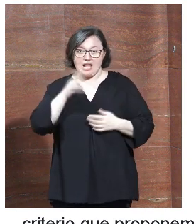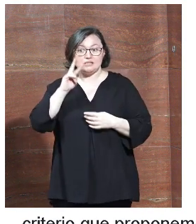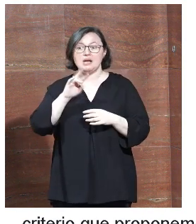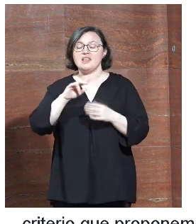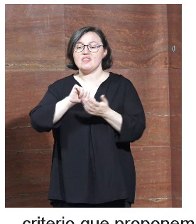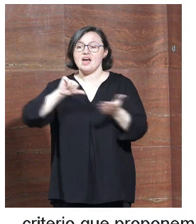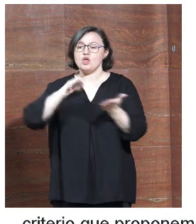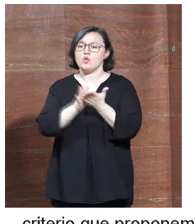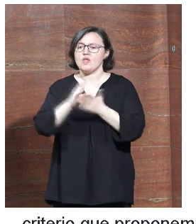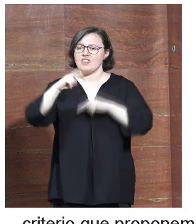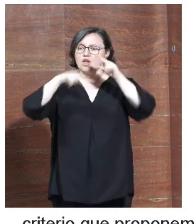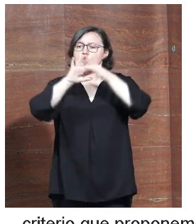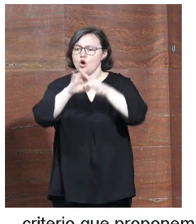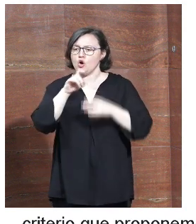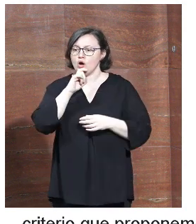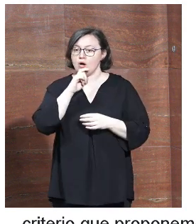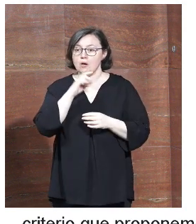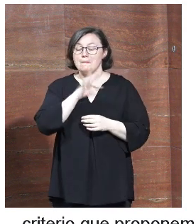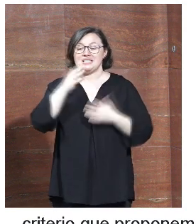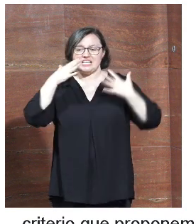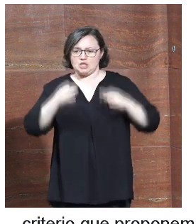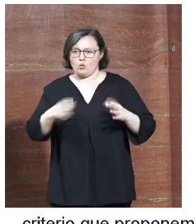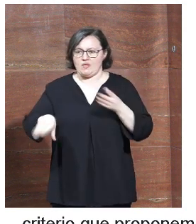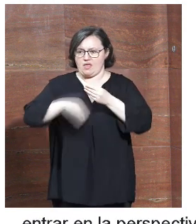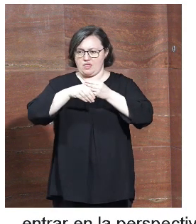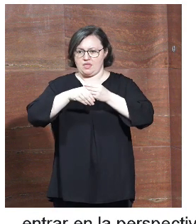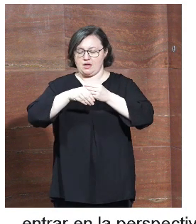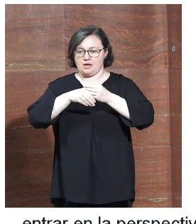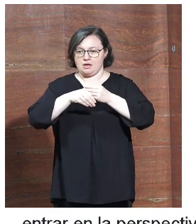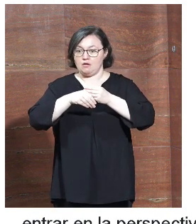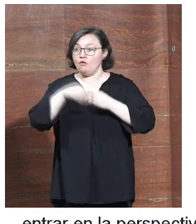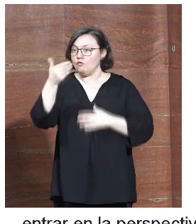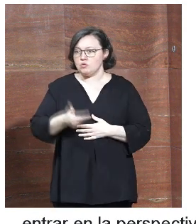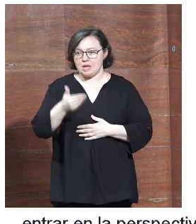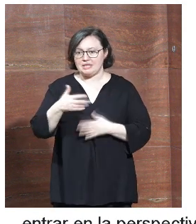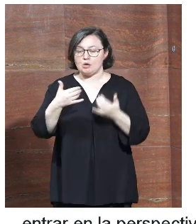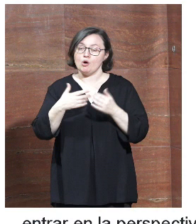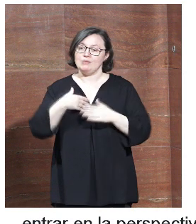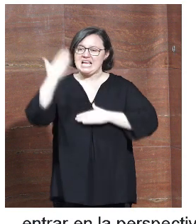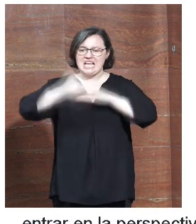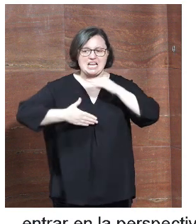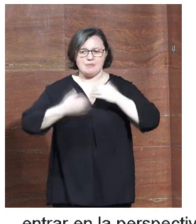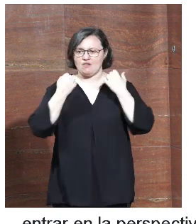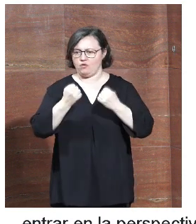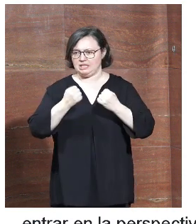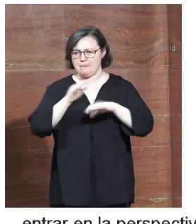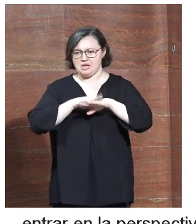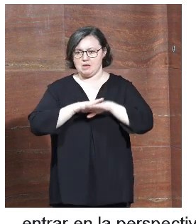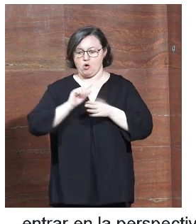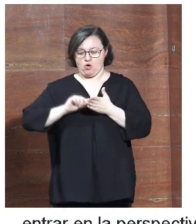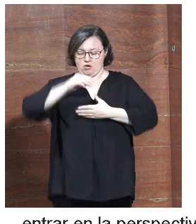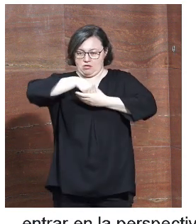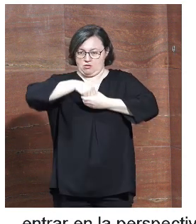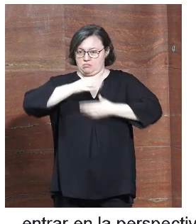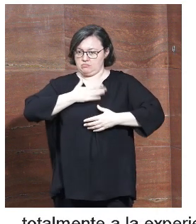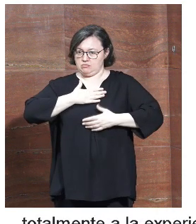urbana, incorporar la cuestión de la seguridad. Es una especie de línea roja que hoy, por lo menos, tenemos que